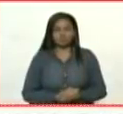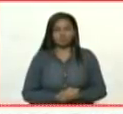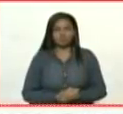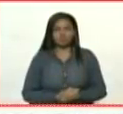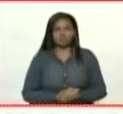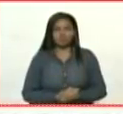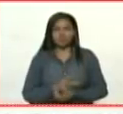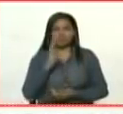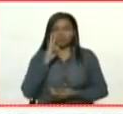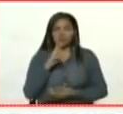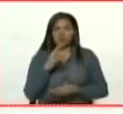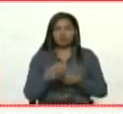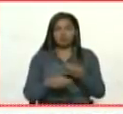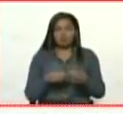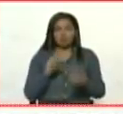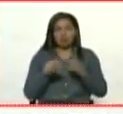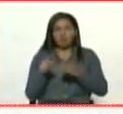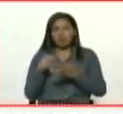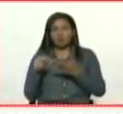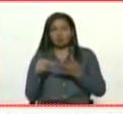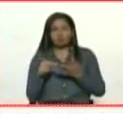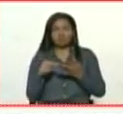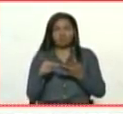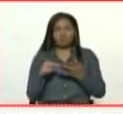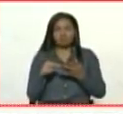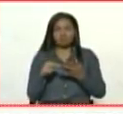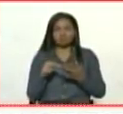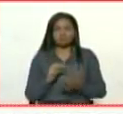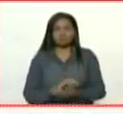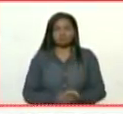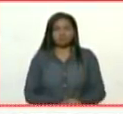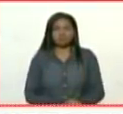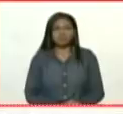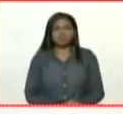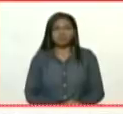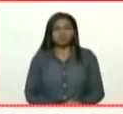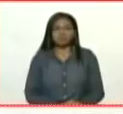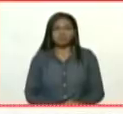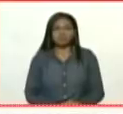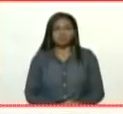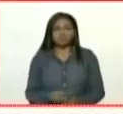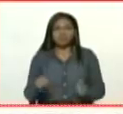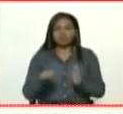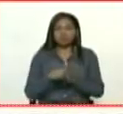aquí dicen algunas cosas, las recargas realizadas al carné de la patria.